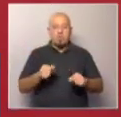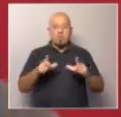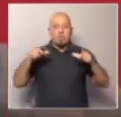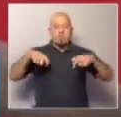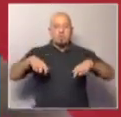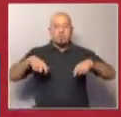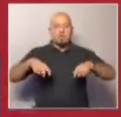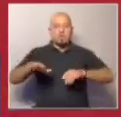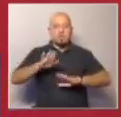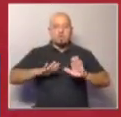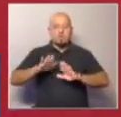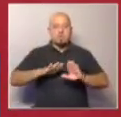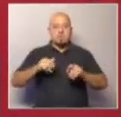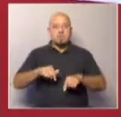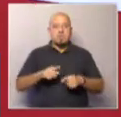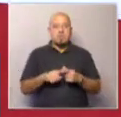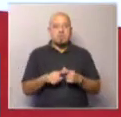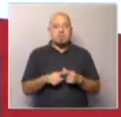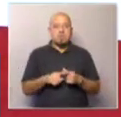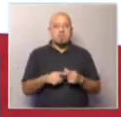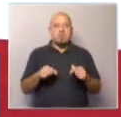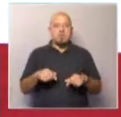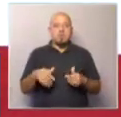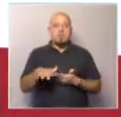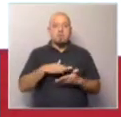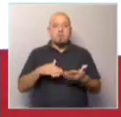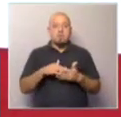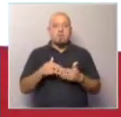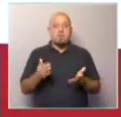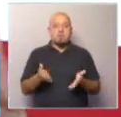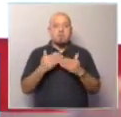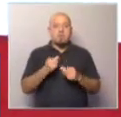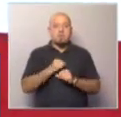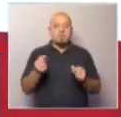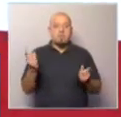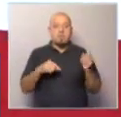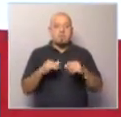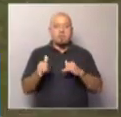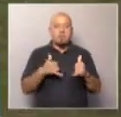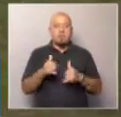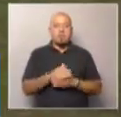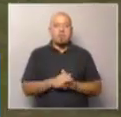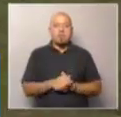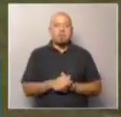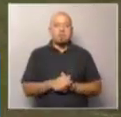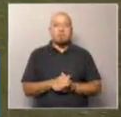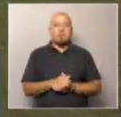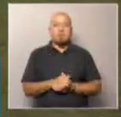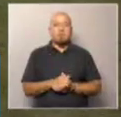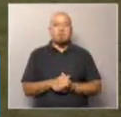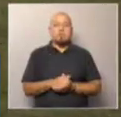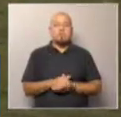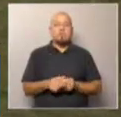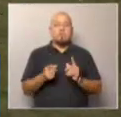bueno, mantener el predio, así la gente acá del barrio puede venir a jugar, grandes y chicos. Además de las